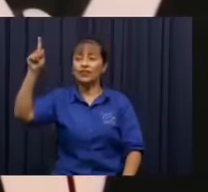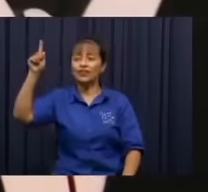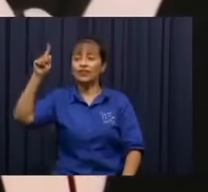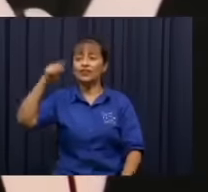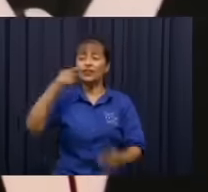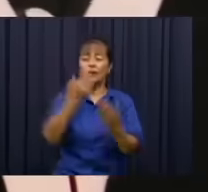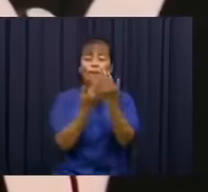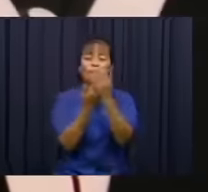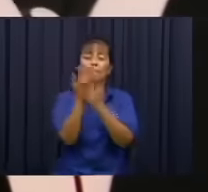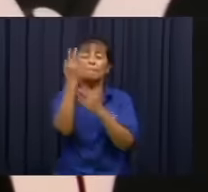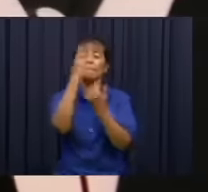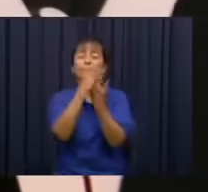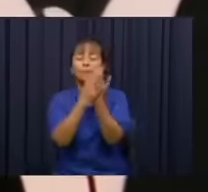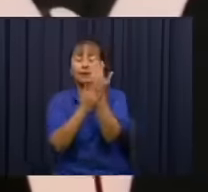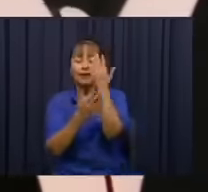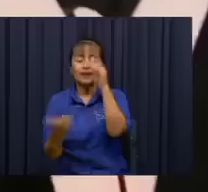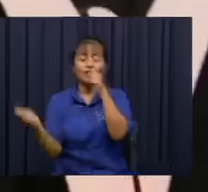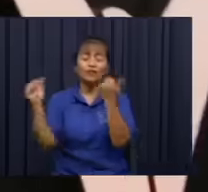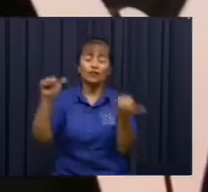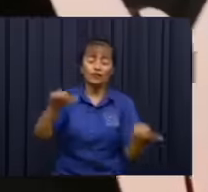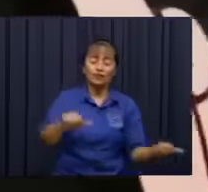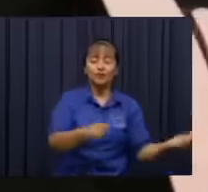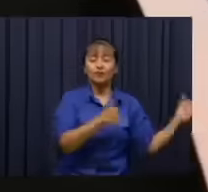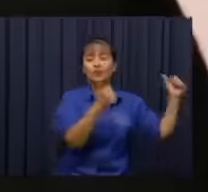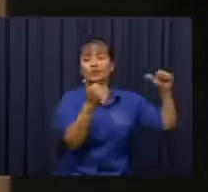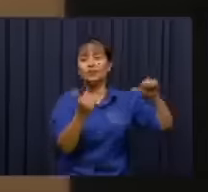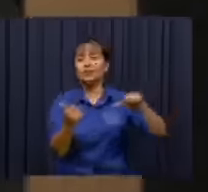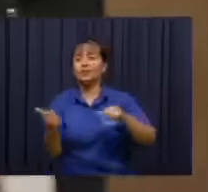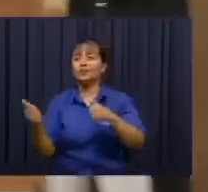Traigo mis manos llenas.